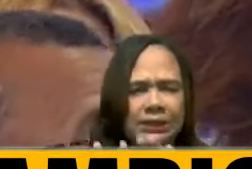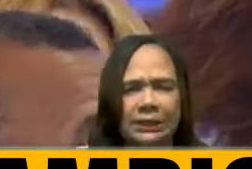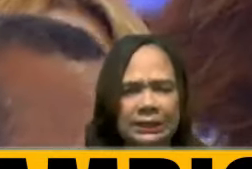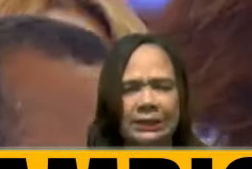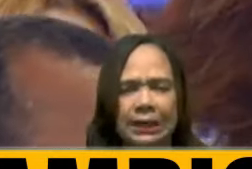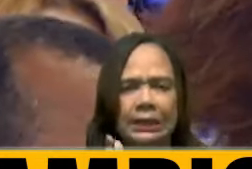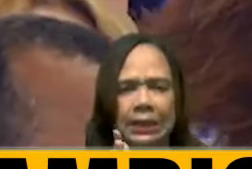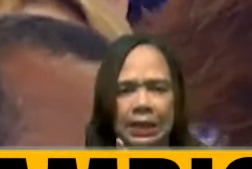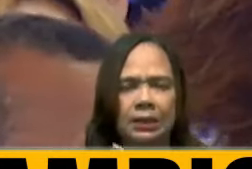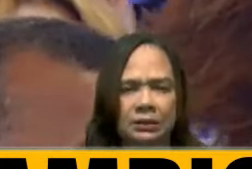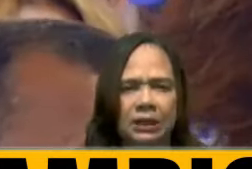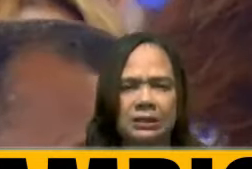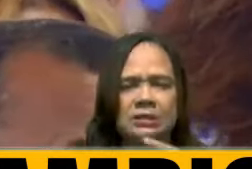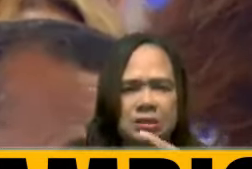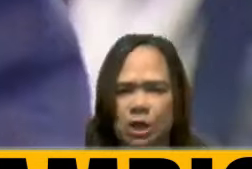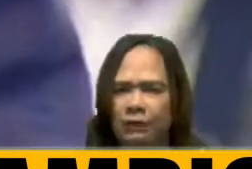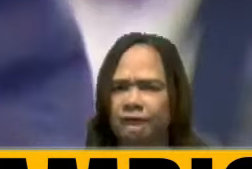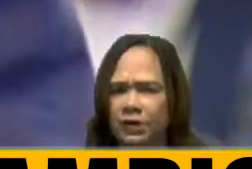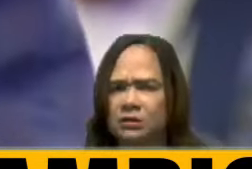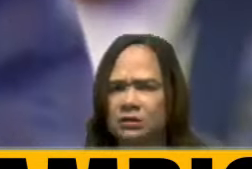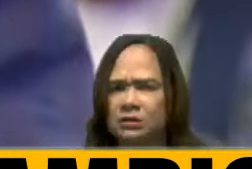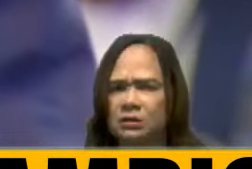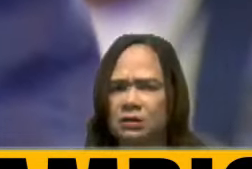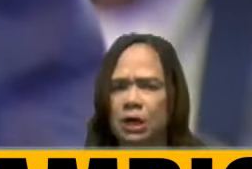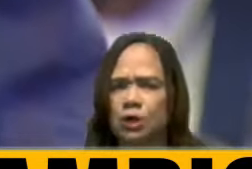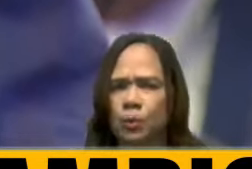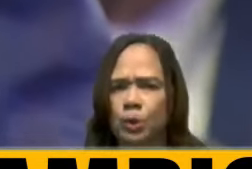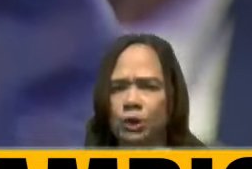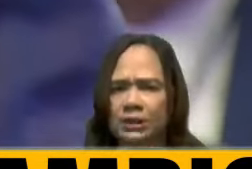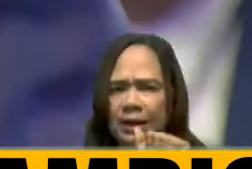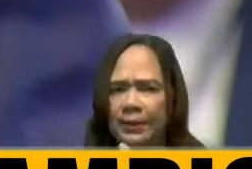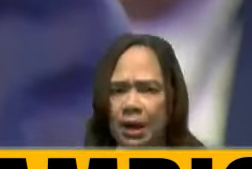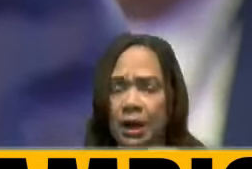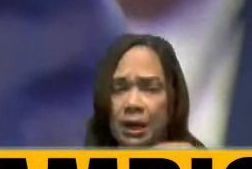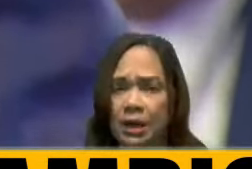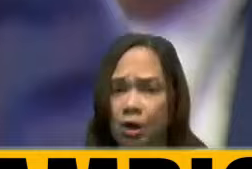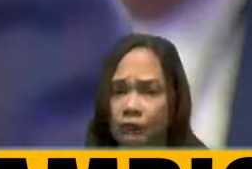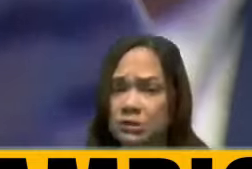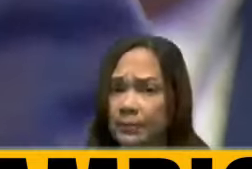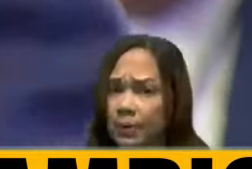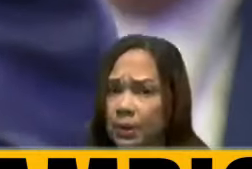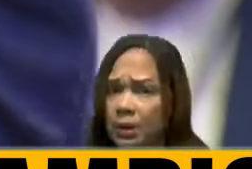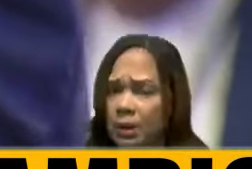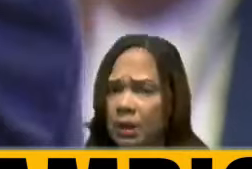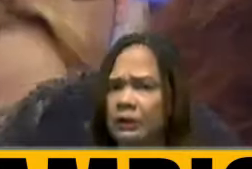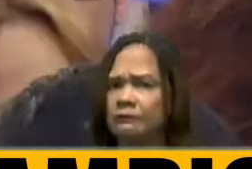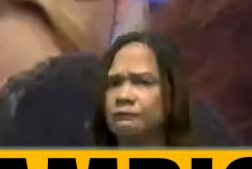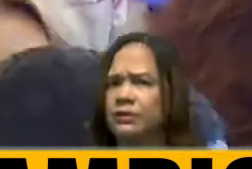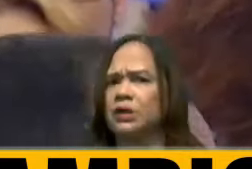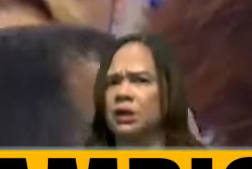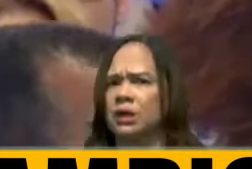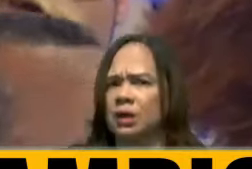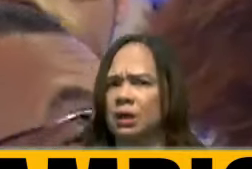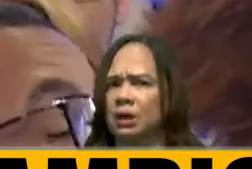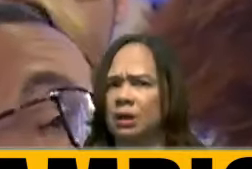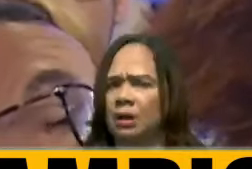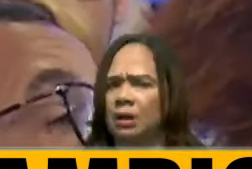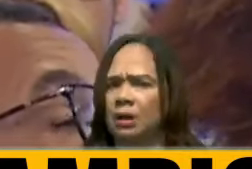de frar el número de empleados en las oficinas públicas fre